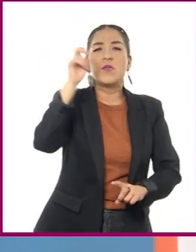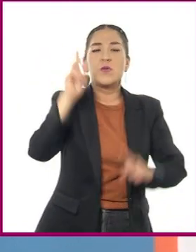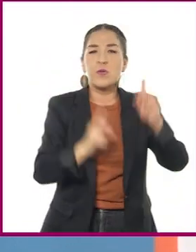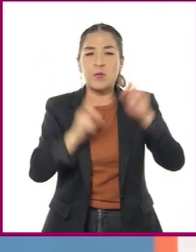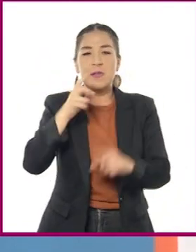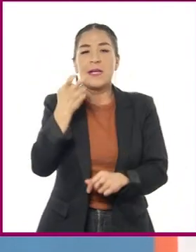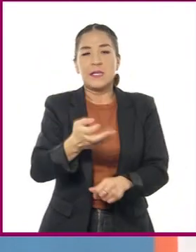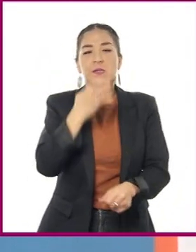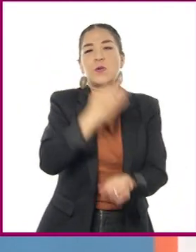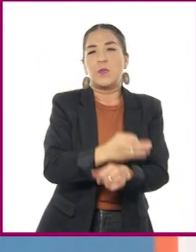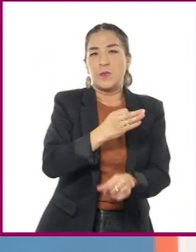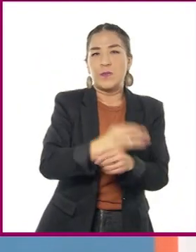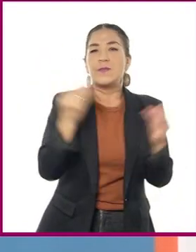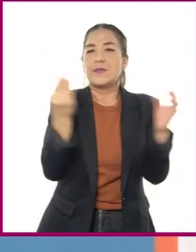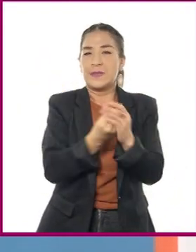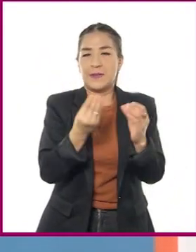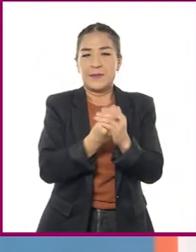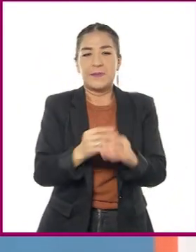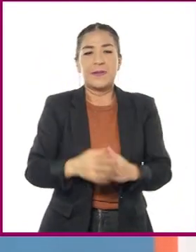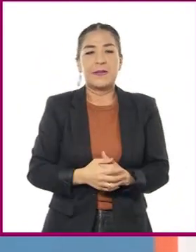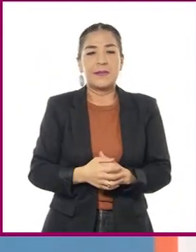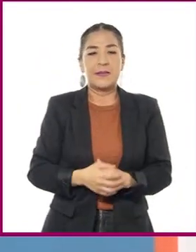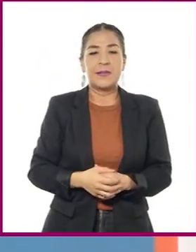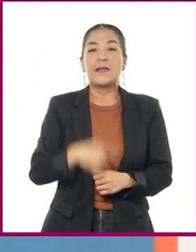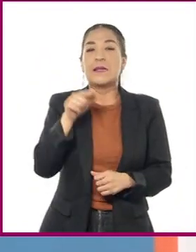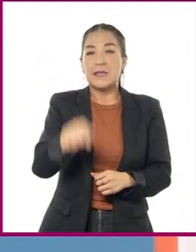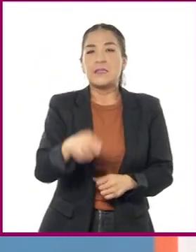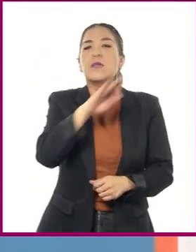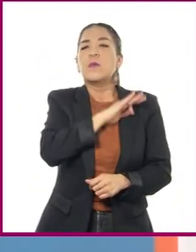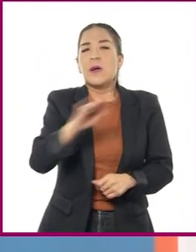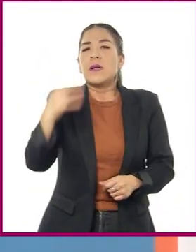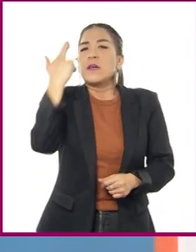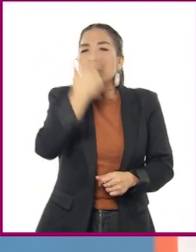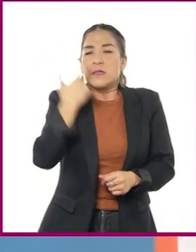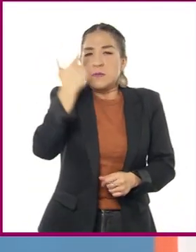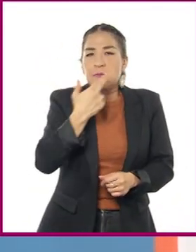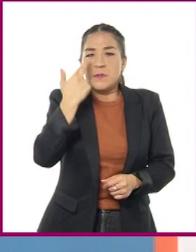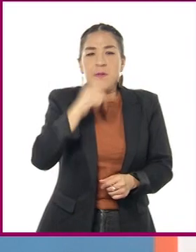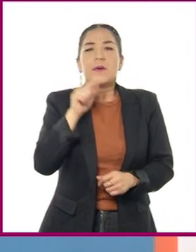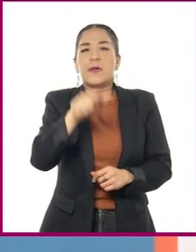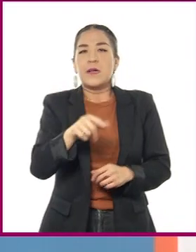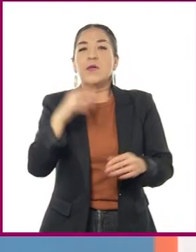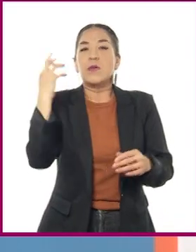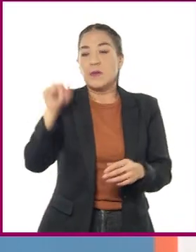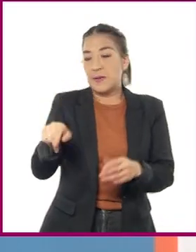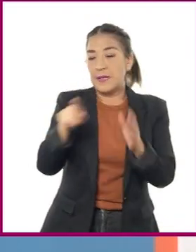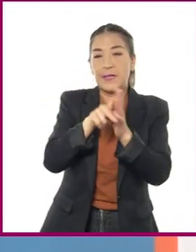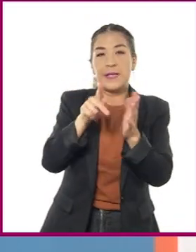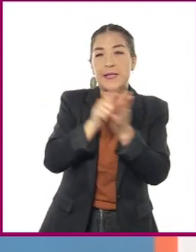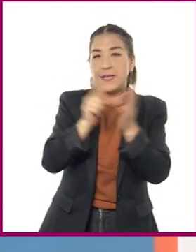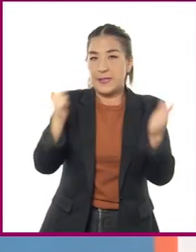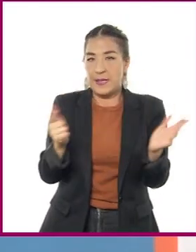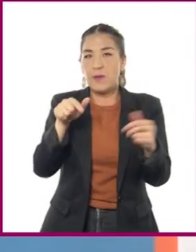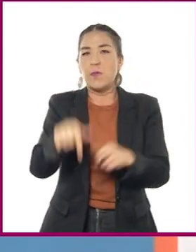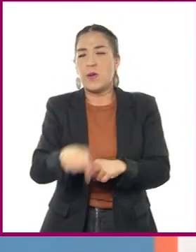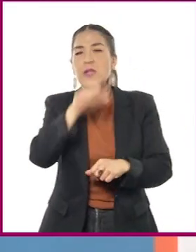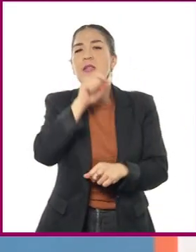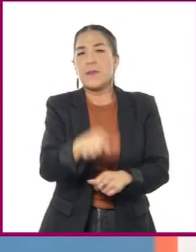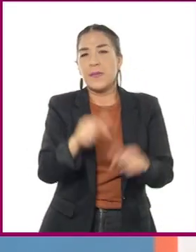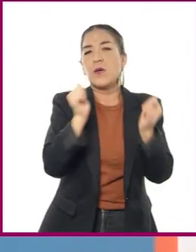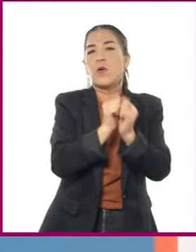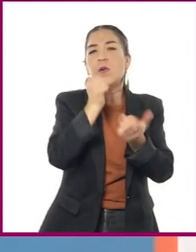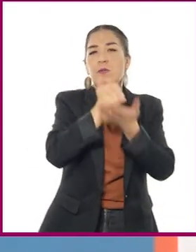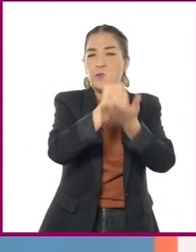en el desarrollo de esta sesión. Estas las pueden resolver al revisar su libro de texto o con el apoyo de